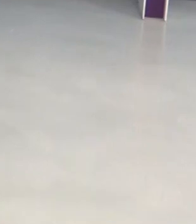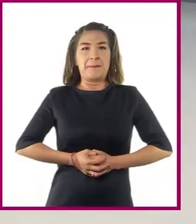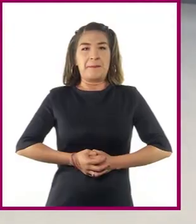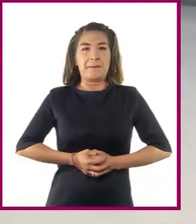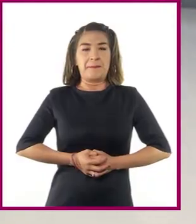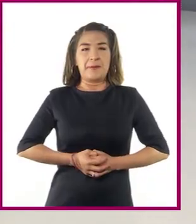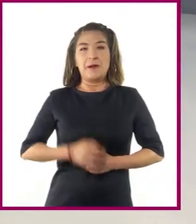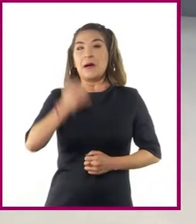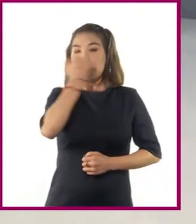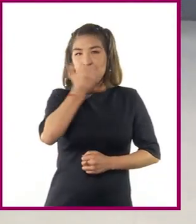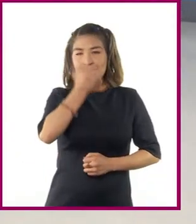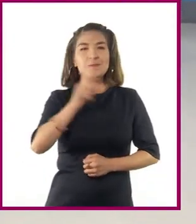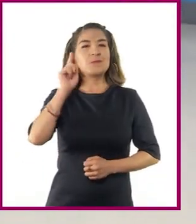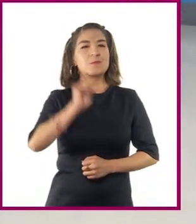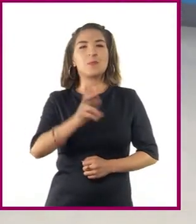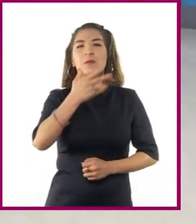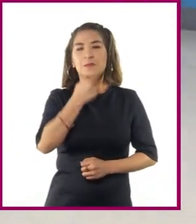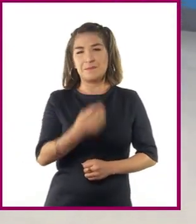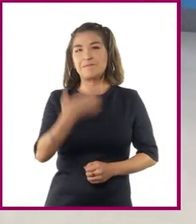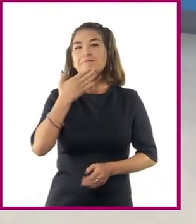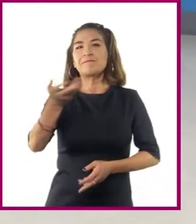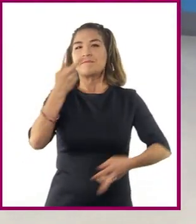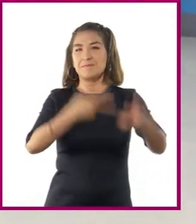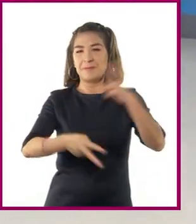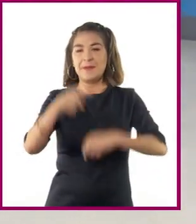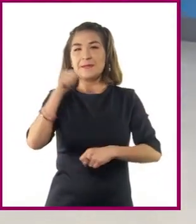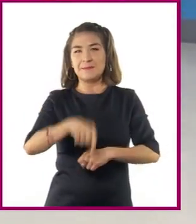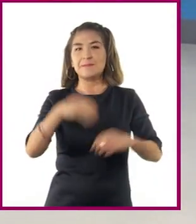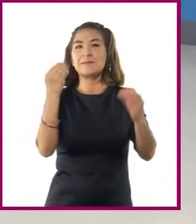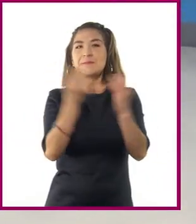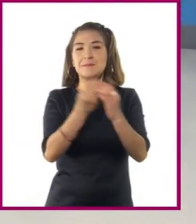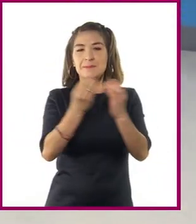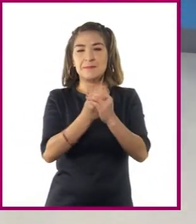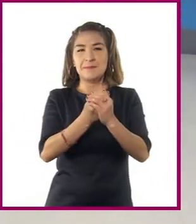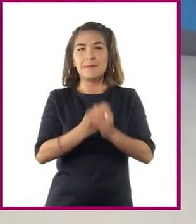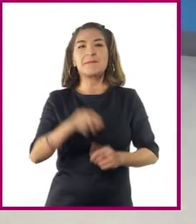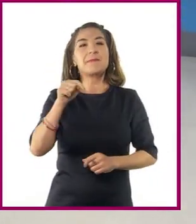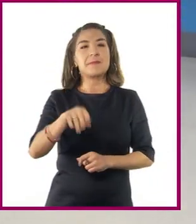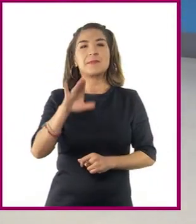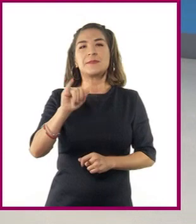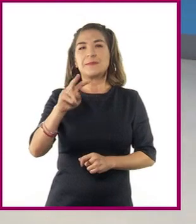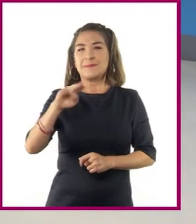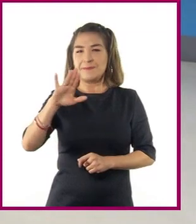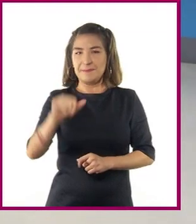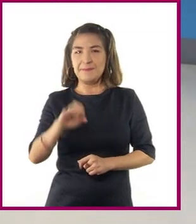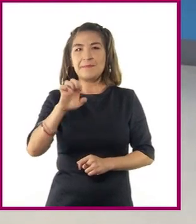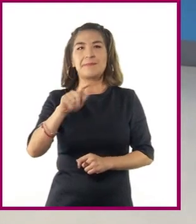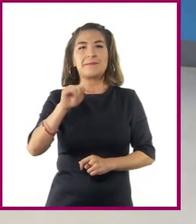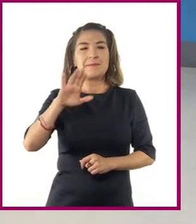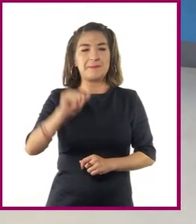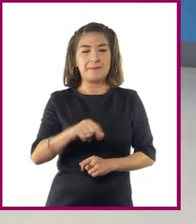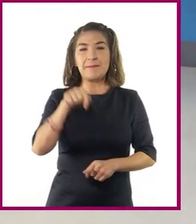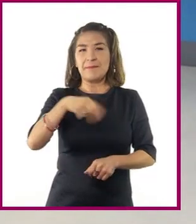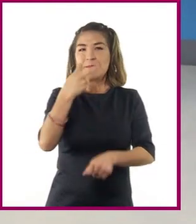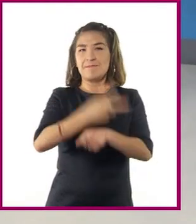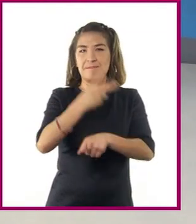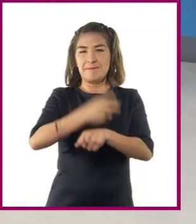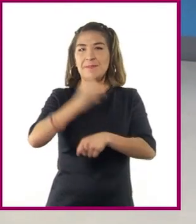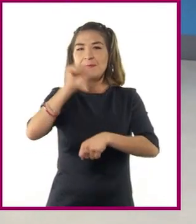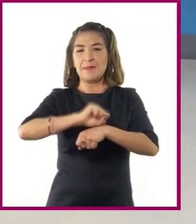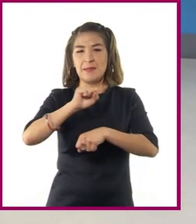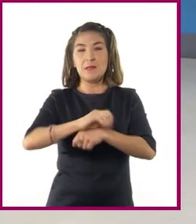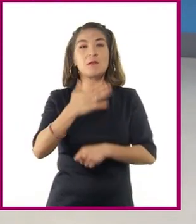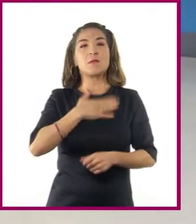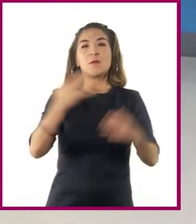Estimadas alumnas y alumnos, les damos la más cordial bienvenida a esta sesión de la asignatura Formación Cívica y Ética de segundo grado.